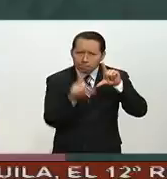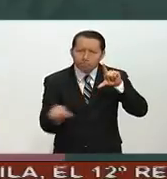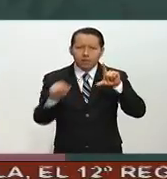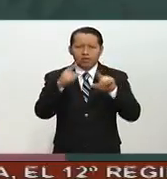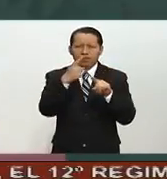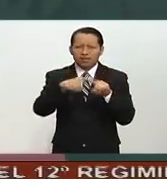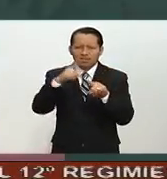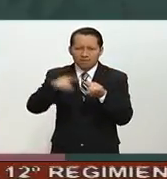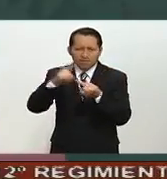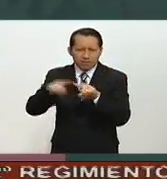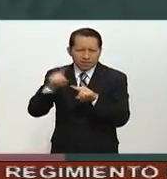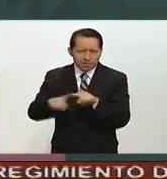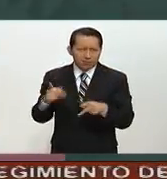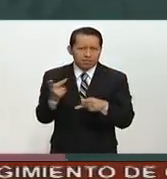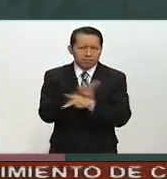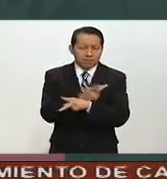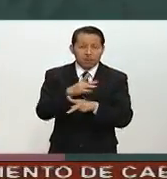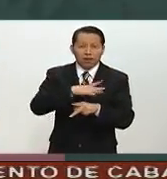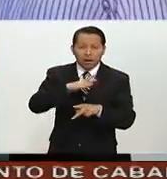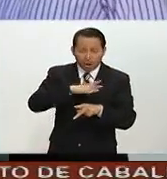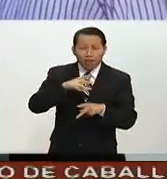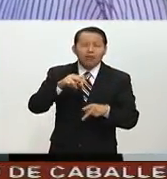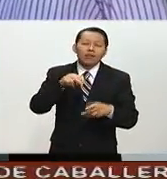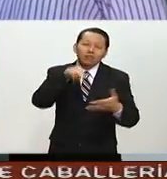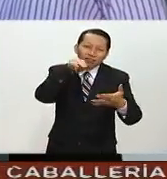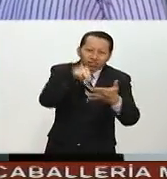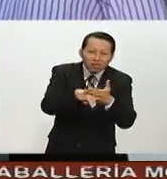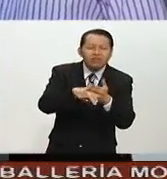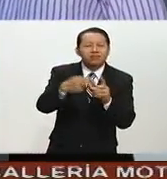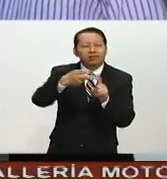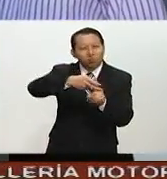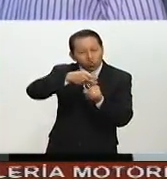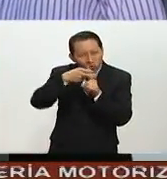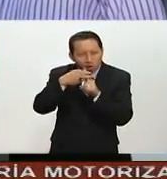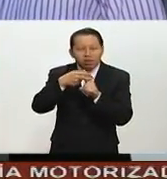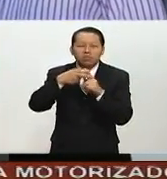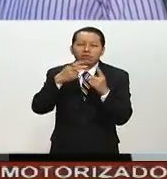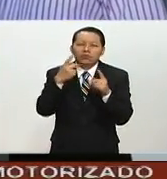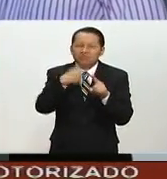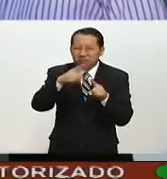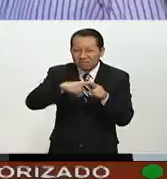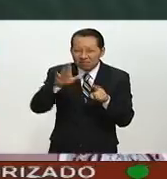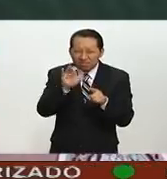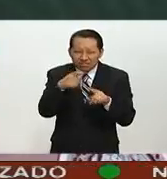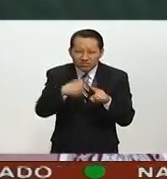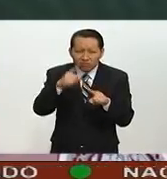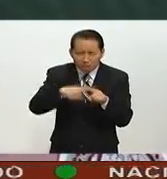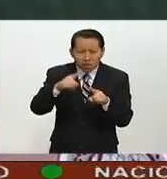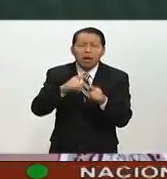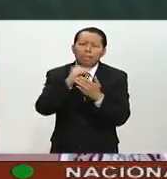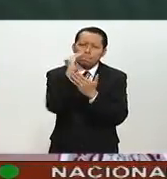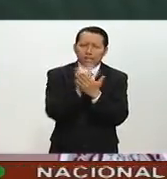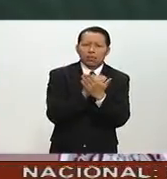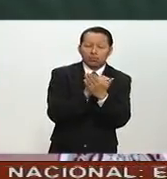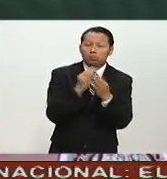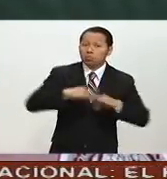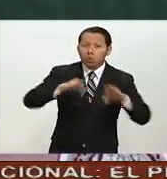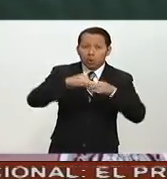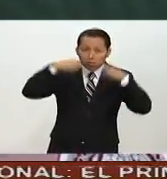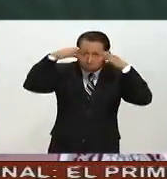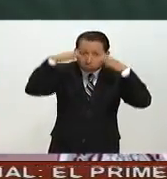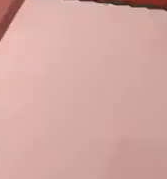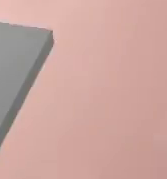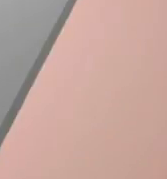importantes reducciones en el número de homicidios dolosos, secuestros y extorsiones. Esto, dijo, es un objetivo prioritario del Estado mexicano.